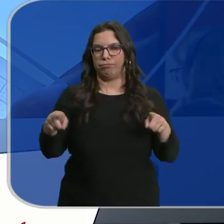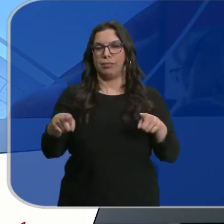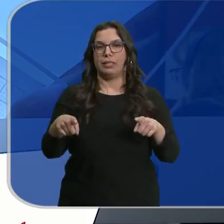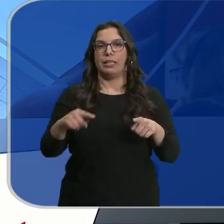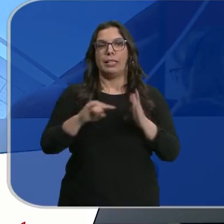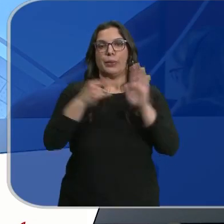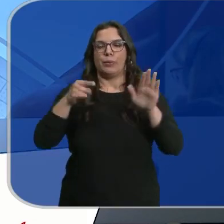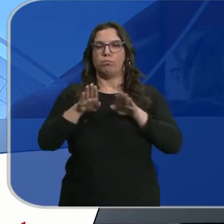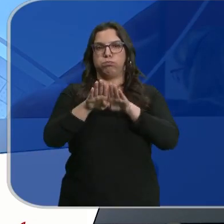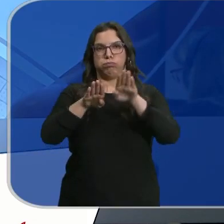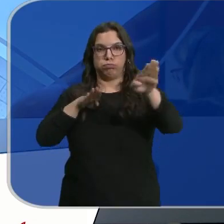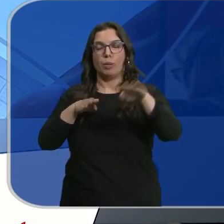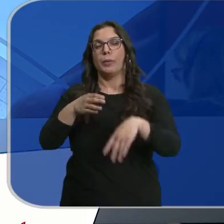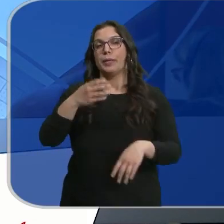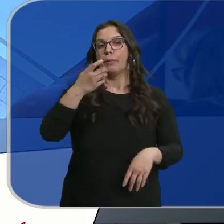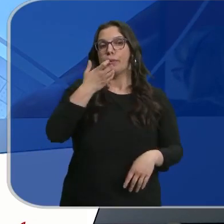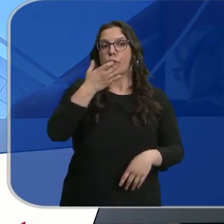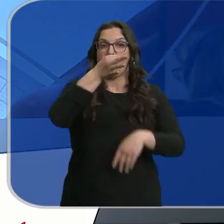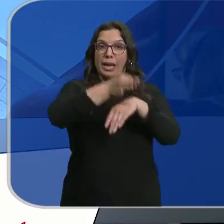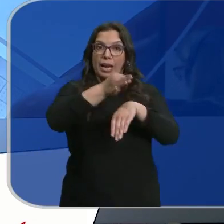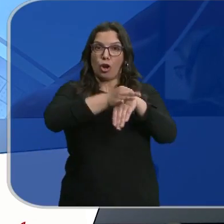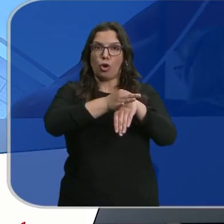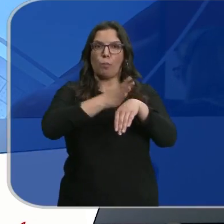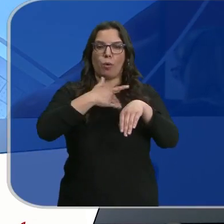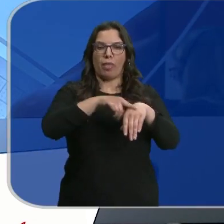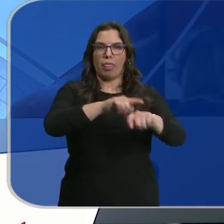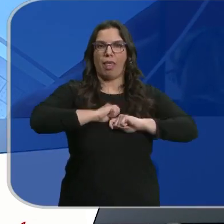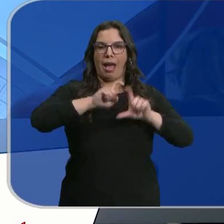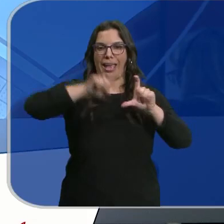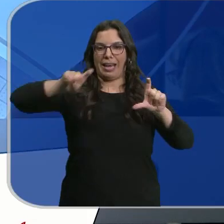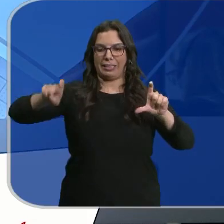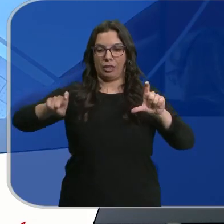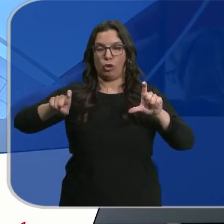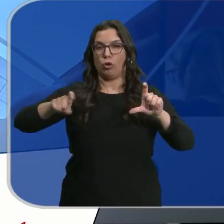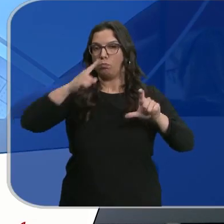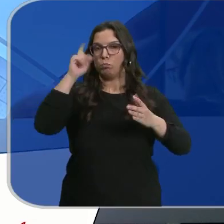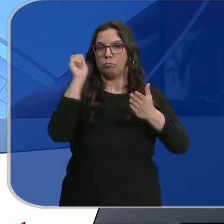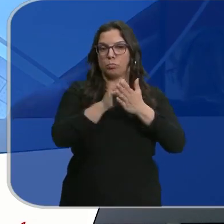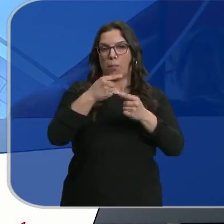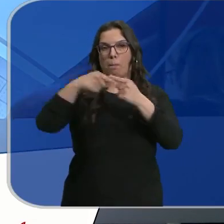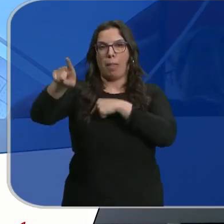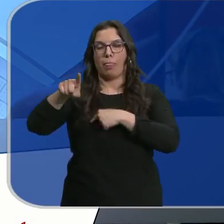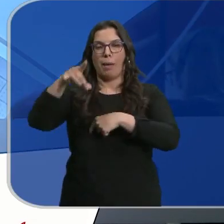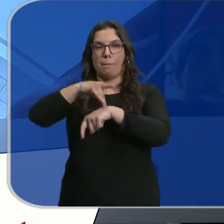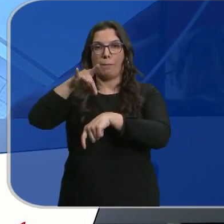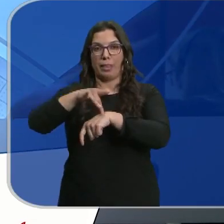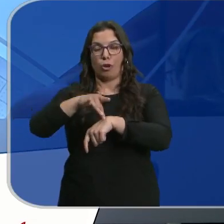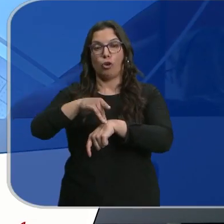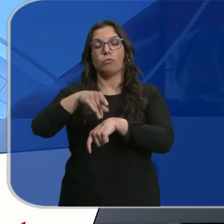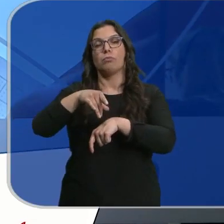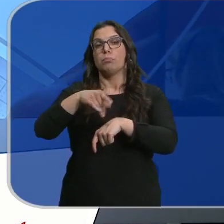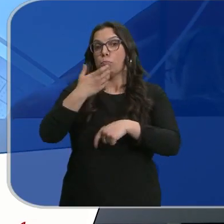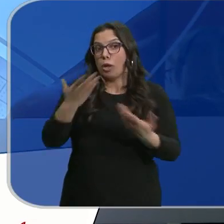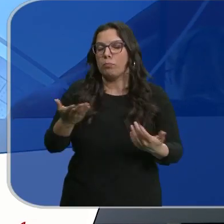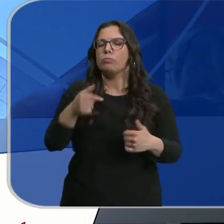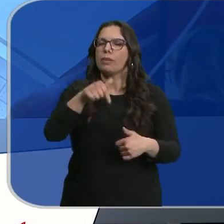cuenta la tecnología. ¿Sabían, por ejemplo, que a través de un reloj pueden hacerse un electro y hacérselo llegar a su cardiólogo a través de un PDF? Pues de todo esto se está hablando